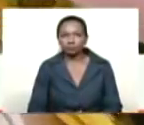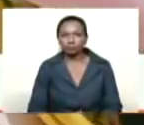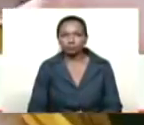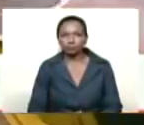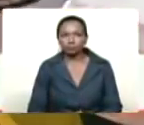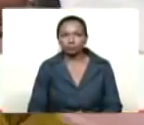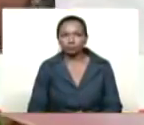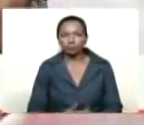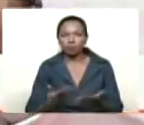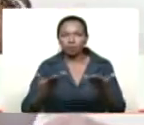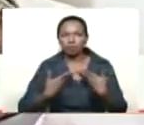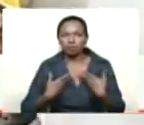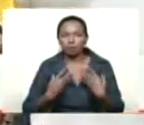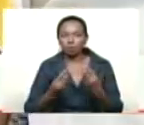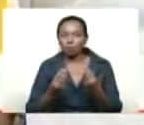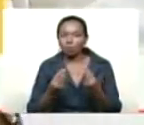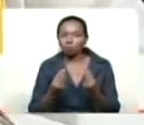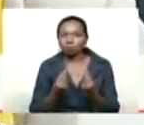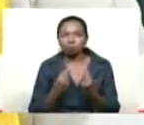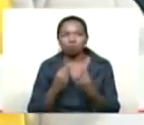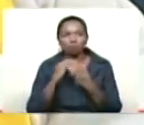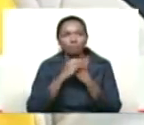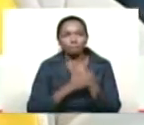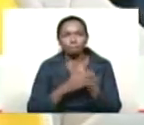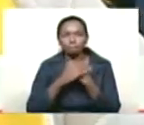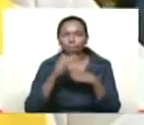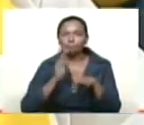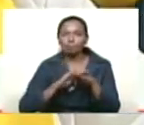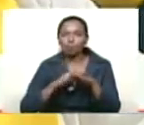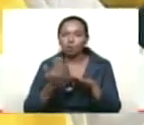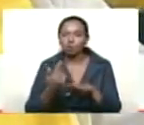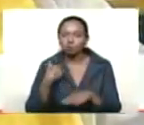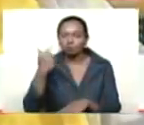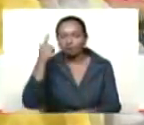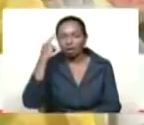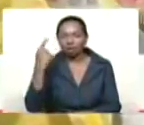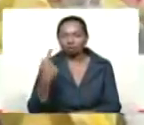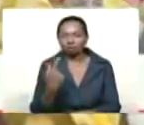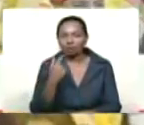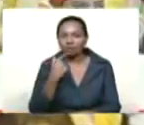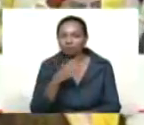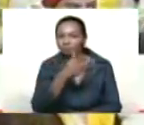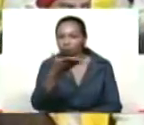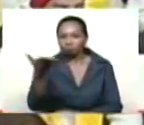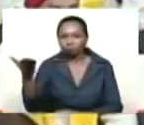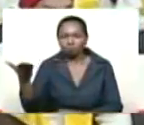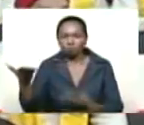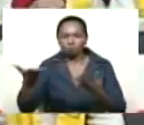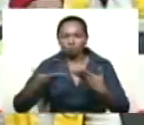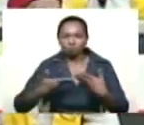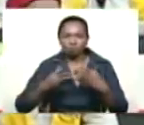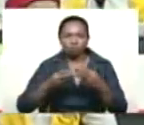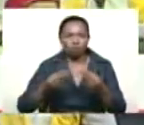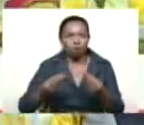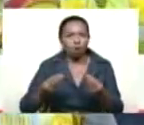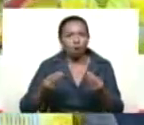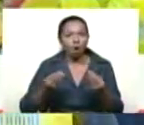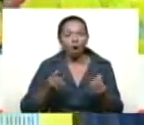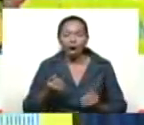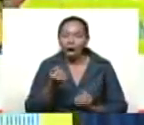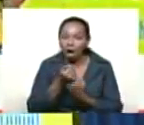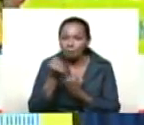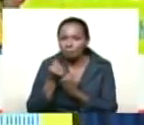Lo recibo con mucho cariño, porque sé que es el mensaje de todos. El mensaje de solidaridad, el mensaje de